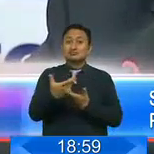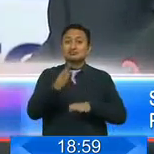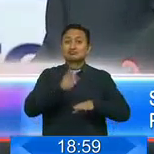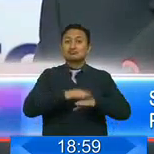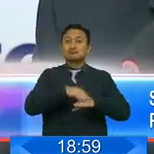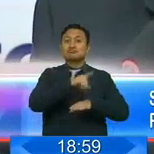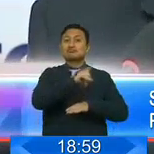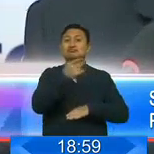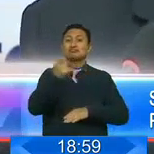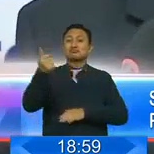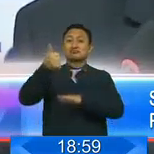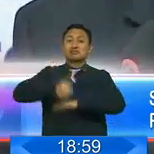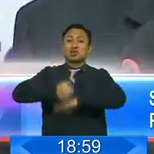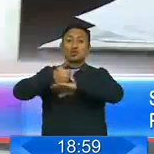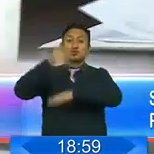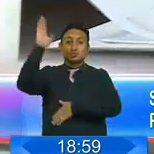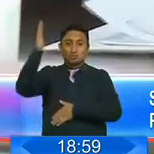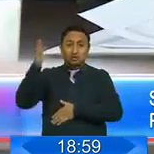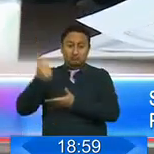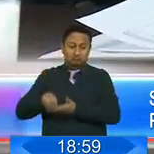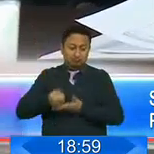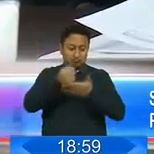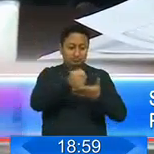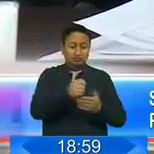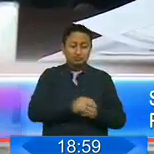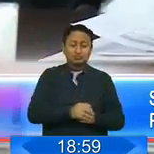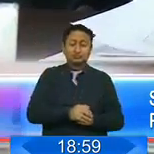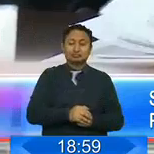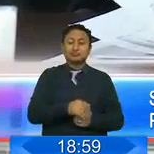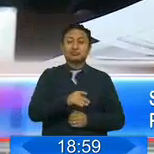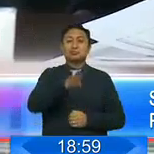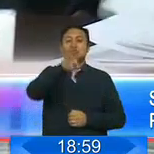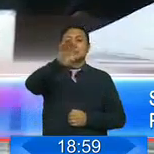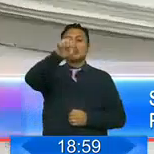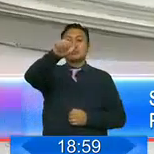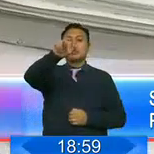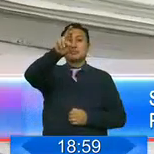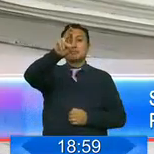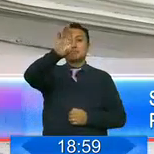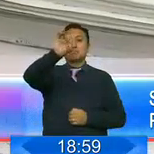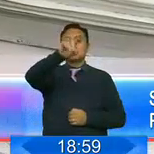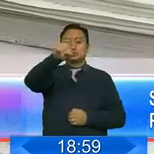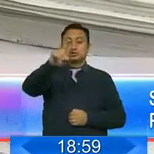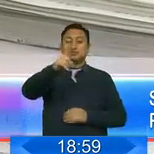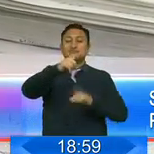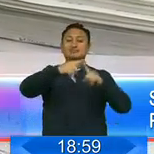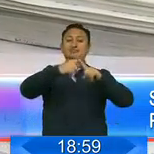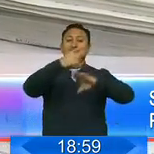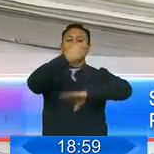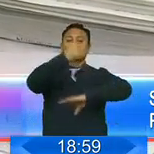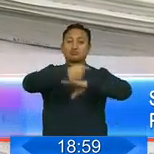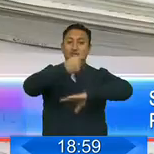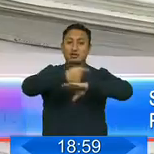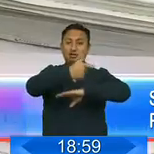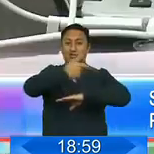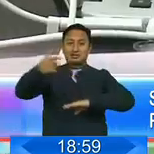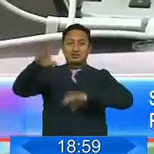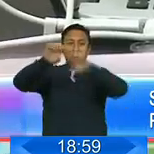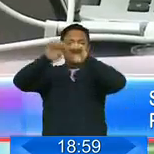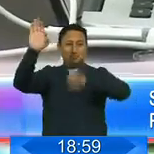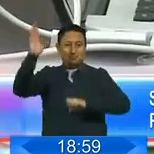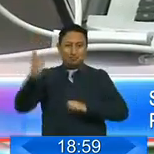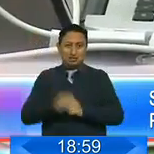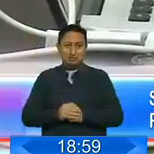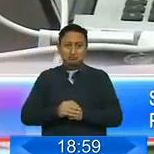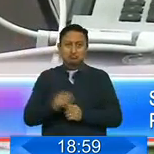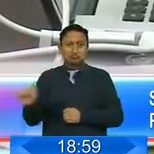delación entregada a las autoridades brasileñas por Alexandre Portela Barbosa, exgerente de contabilidad de EGOAS, en la cual además se determina que lo mismo